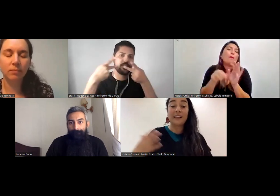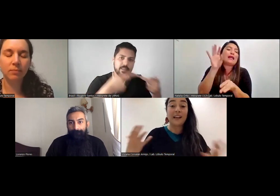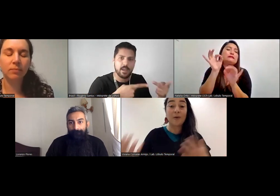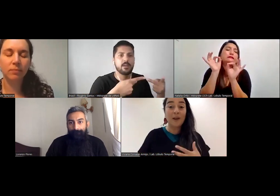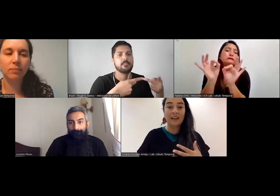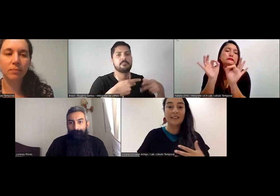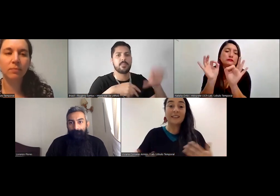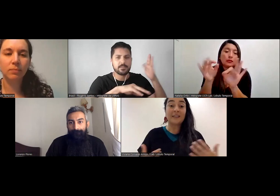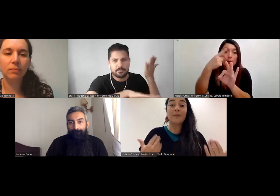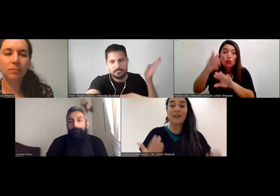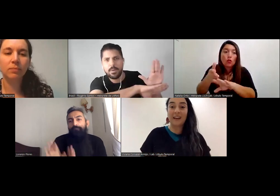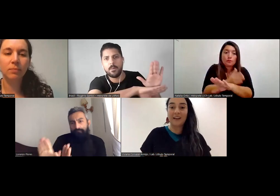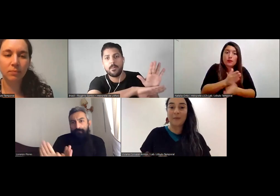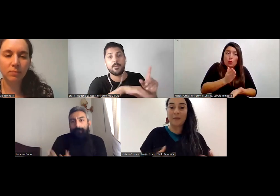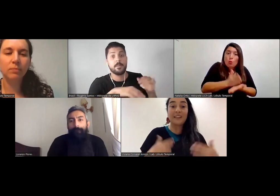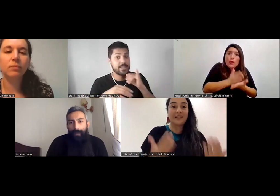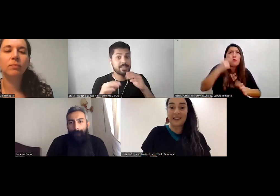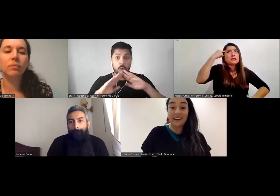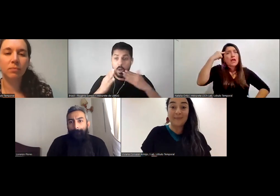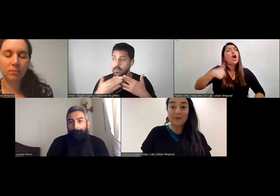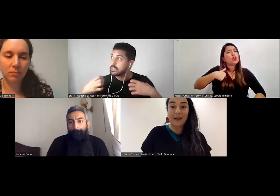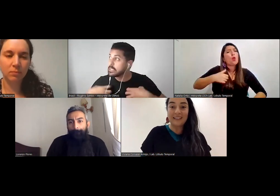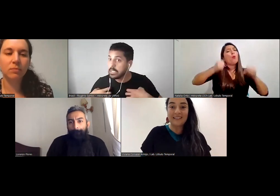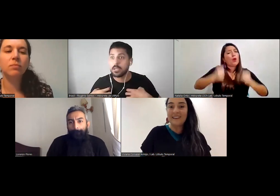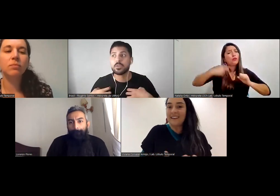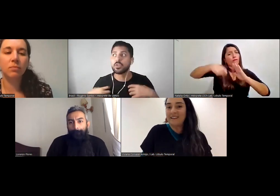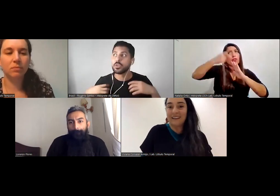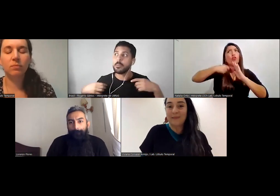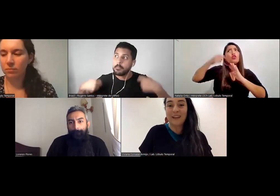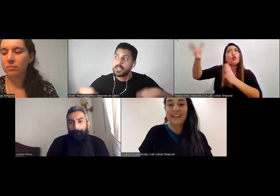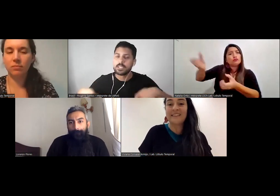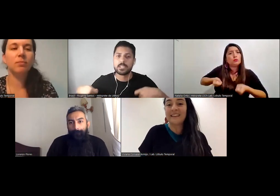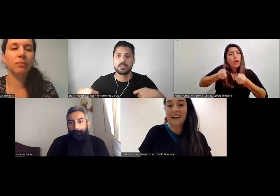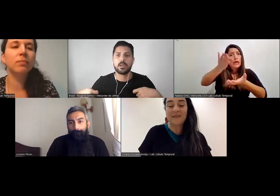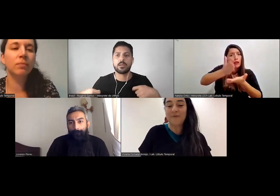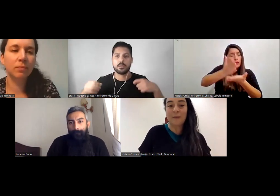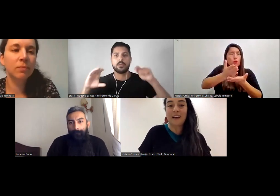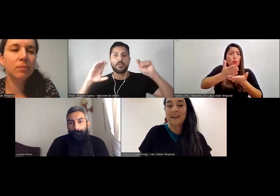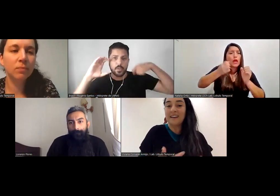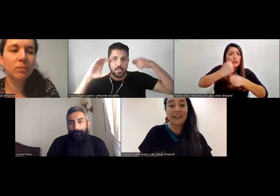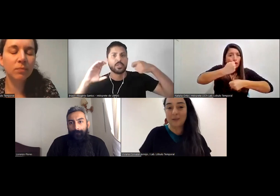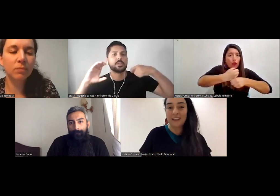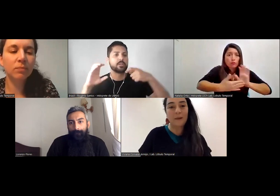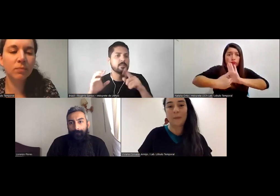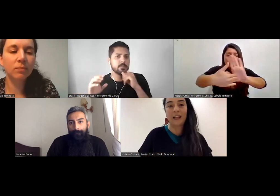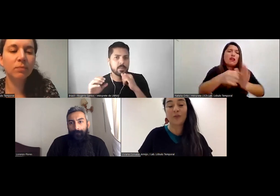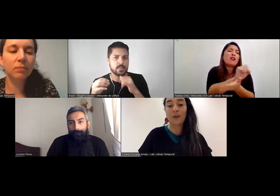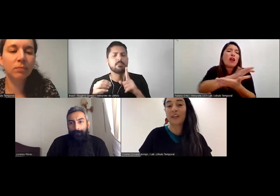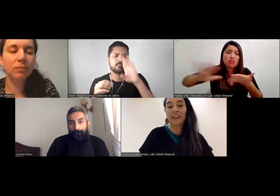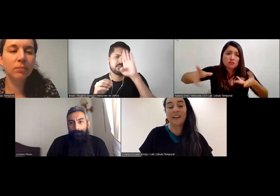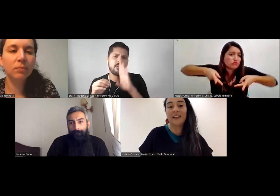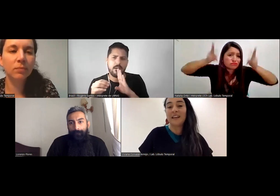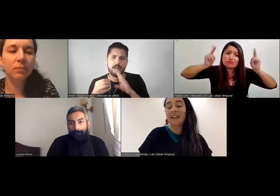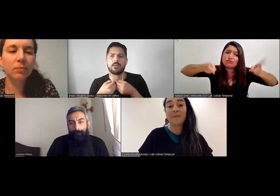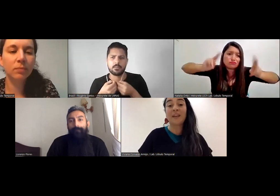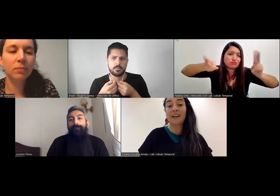Pero si las escuelas se sienten preparadas para poder trabajar las cápsulas están liberadas de forma gratuita para todos